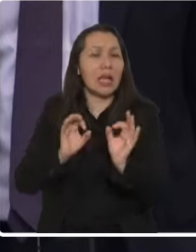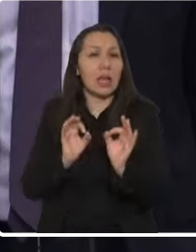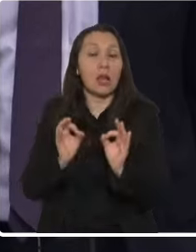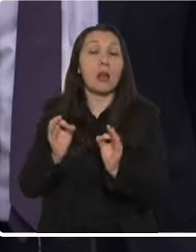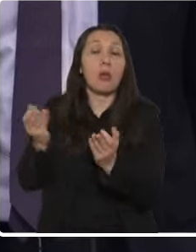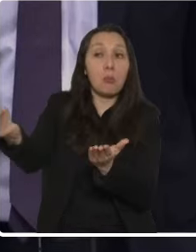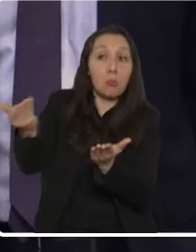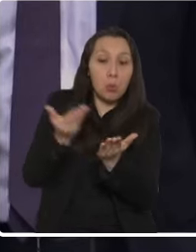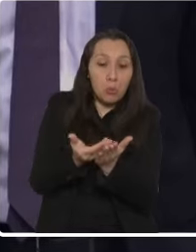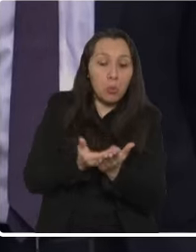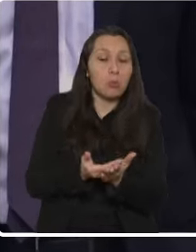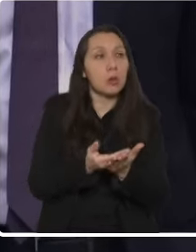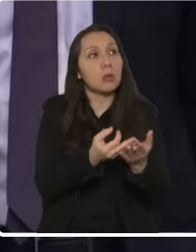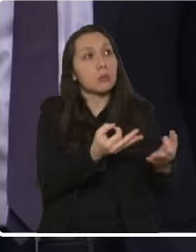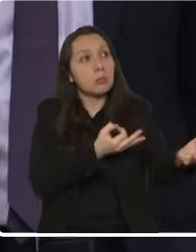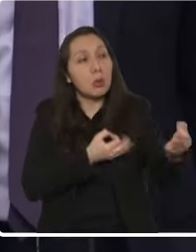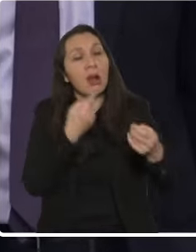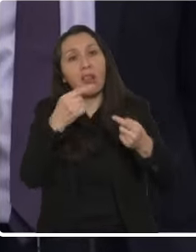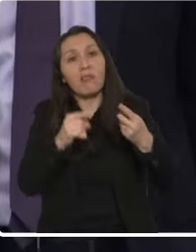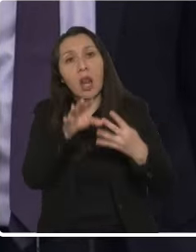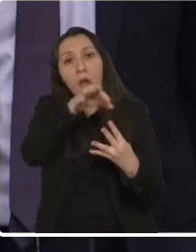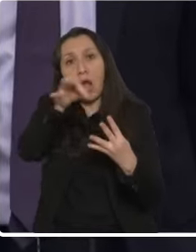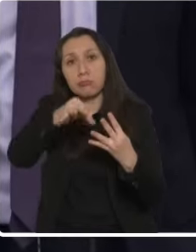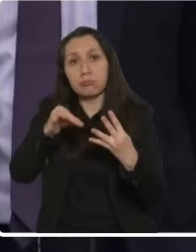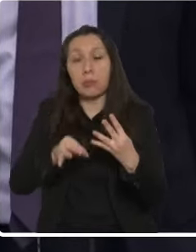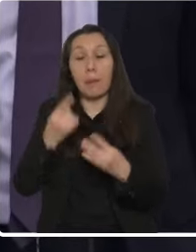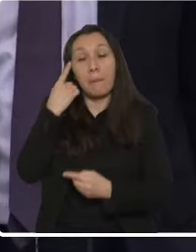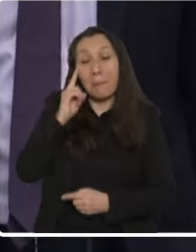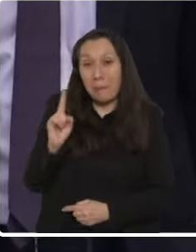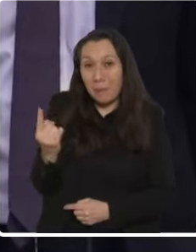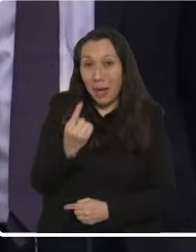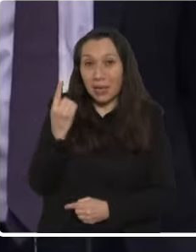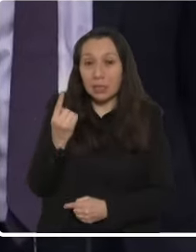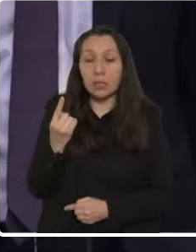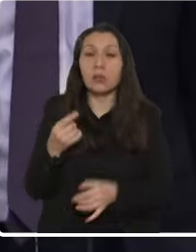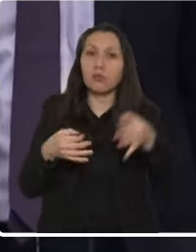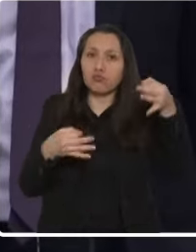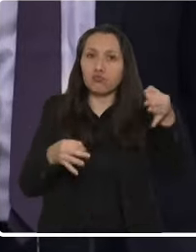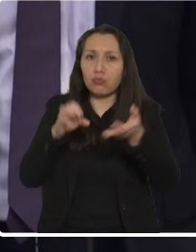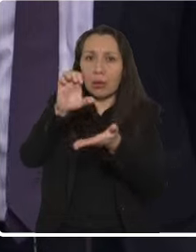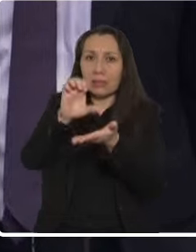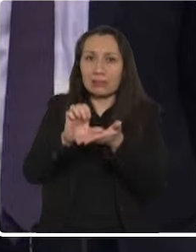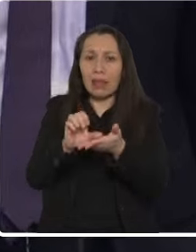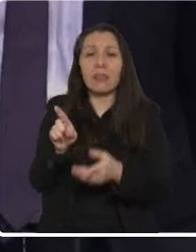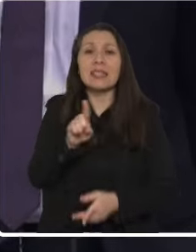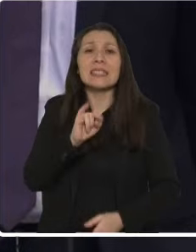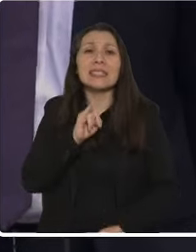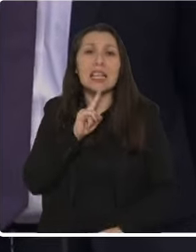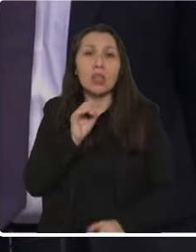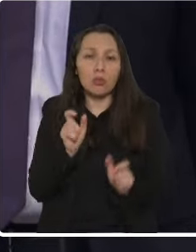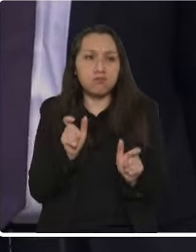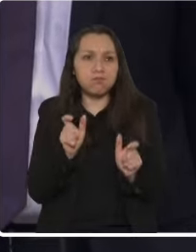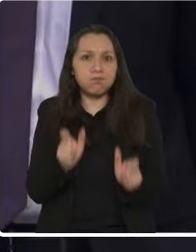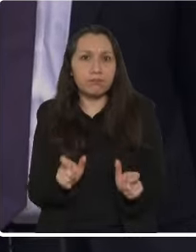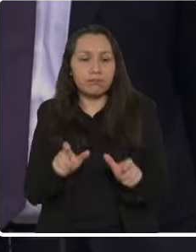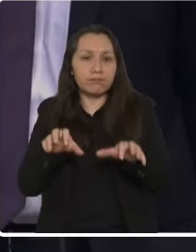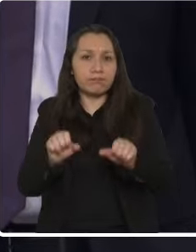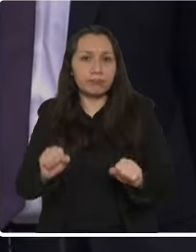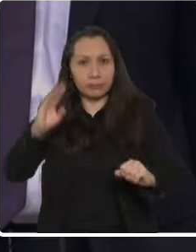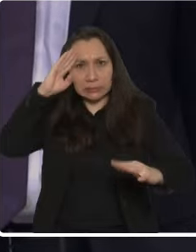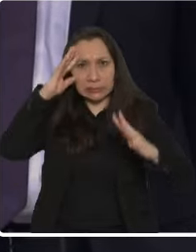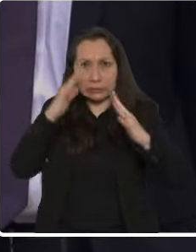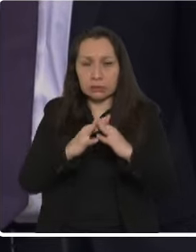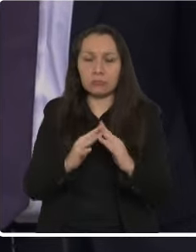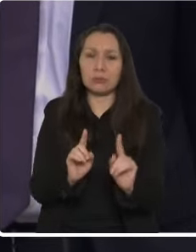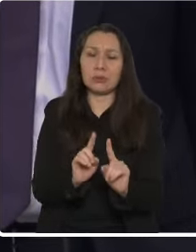recibimos propuestas y escuchamos distintas alternativas. Pero en particular, el instrumento de estado de sitio para la región metropolitana no nos parece